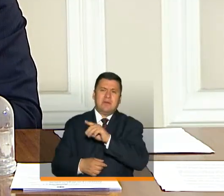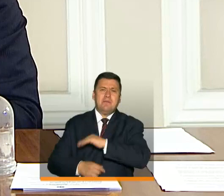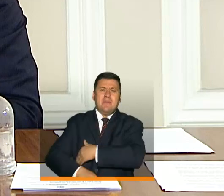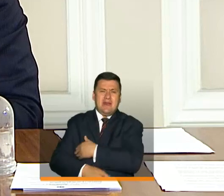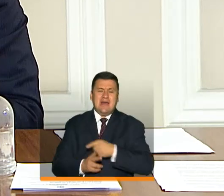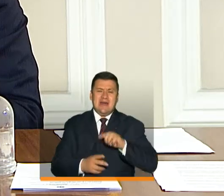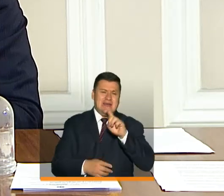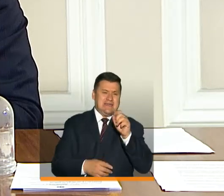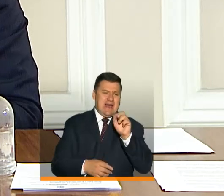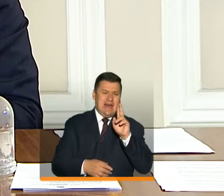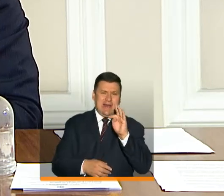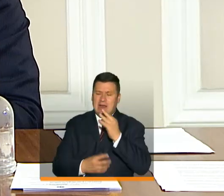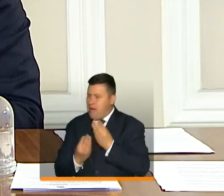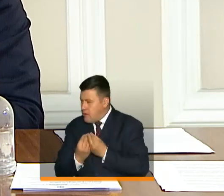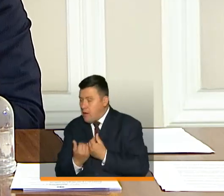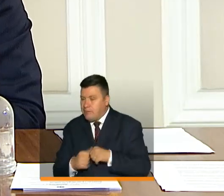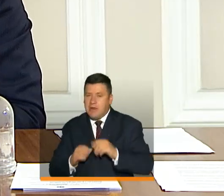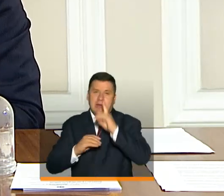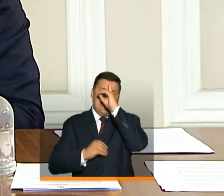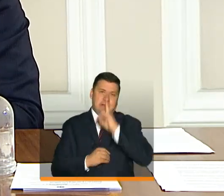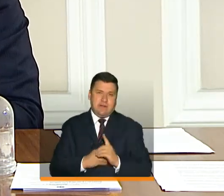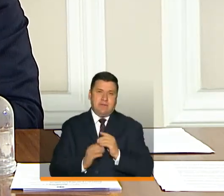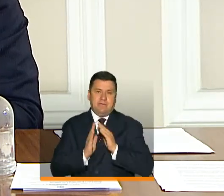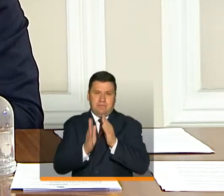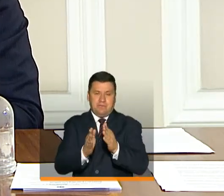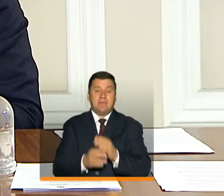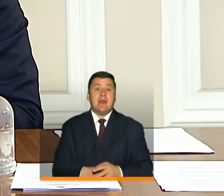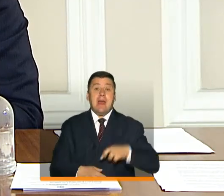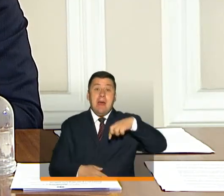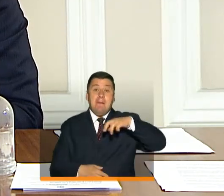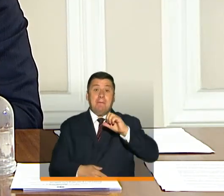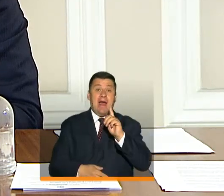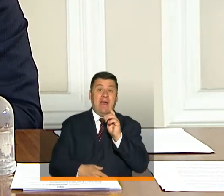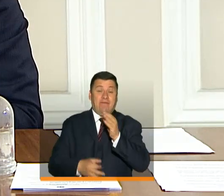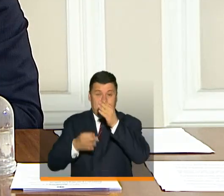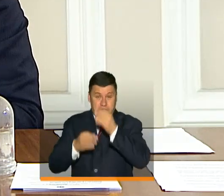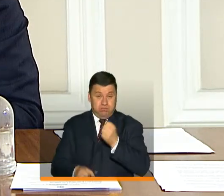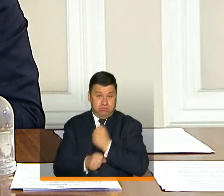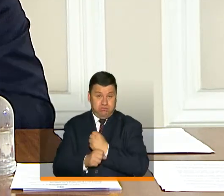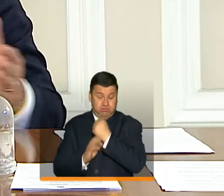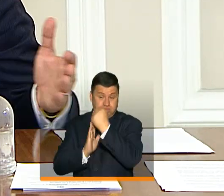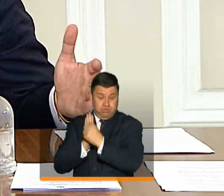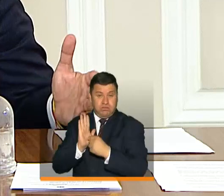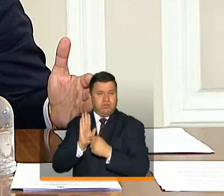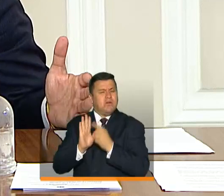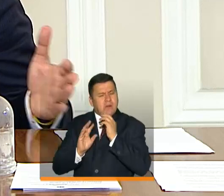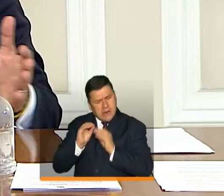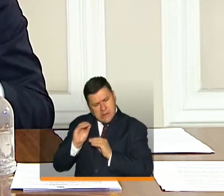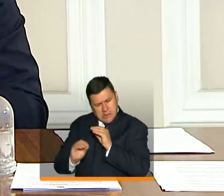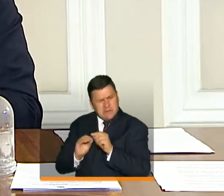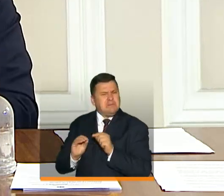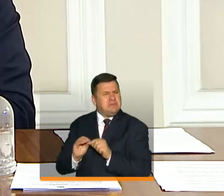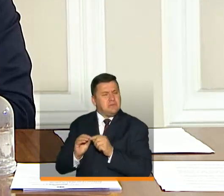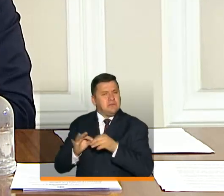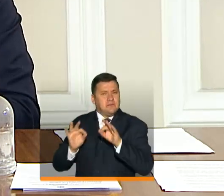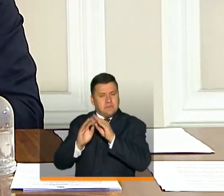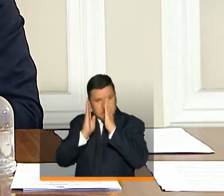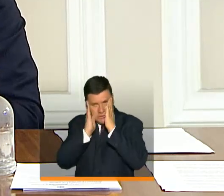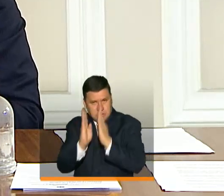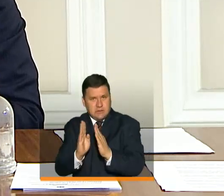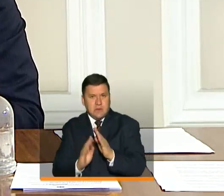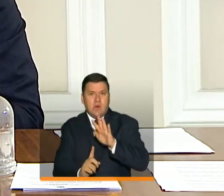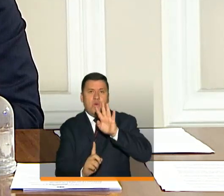también. ¿Y cuál es? El PAEF, el Programa de Apoyo al Empleo Formal, fue diseñado para atender